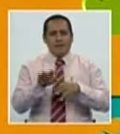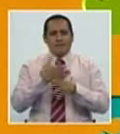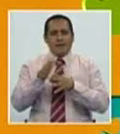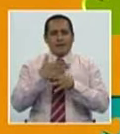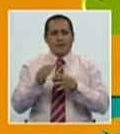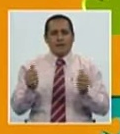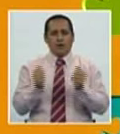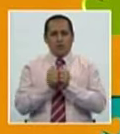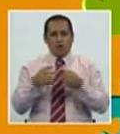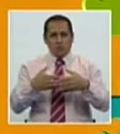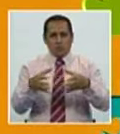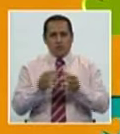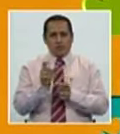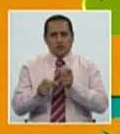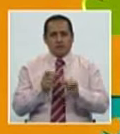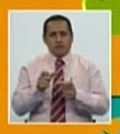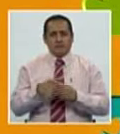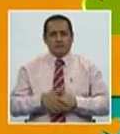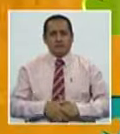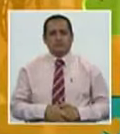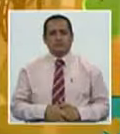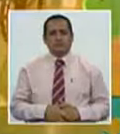y participar en la comunidad.